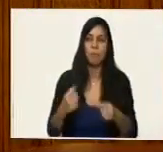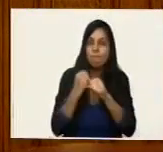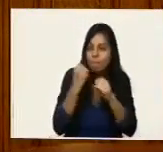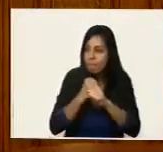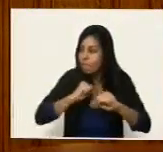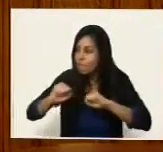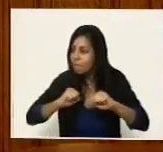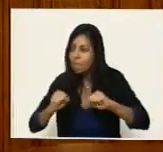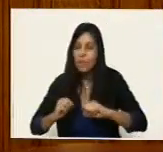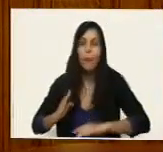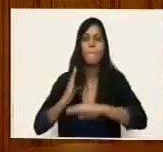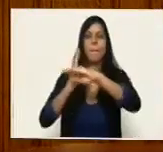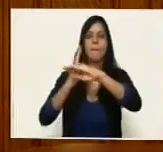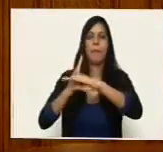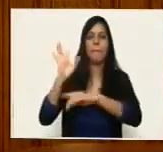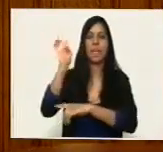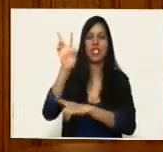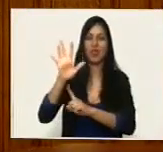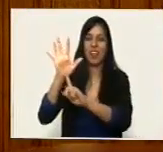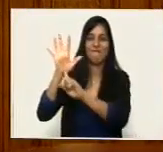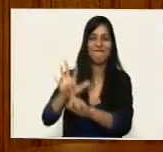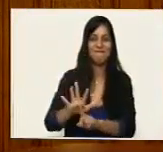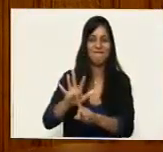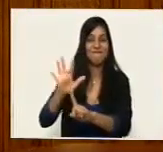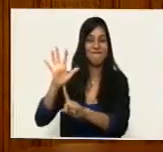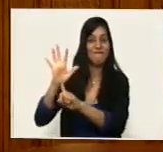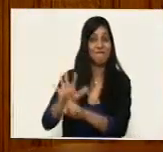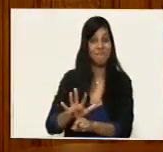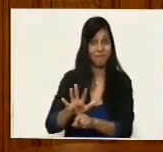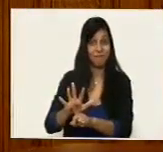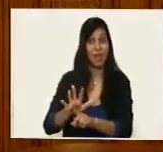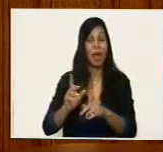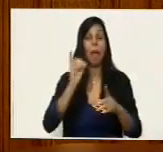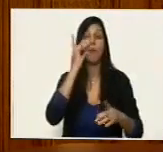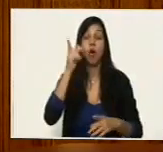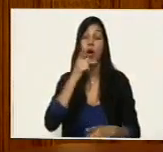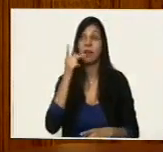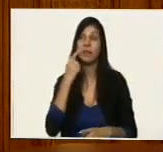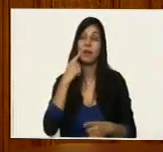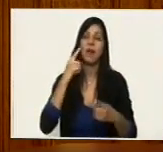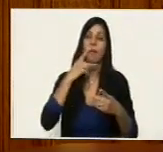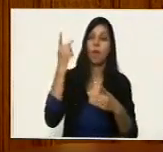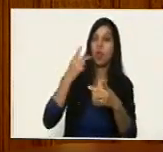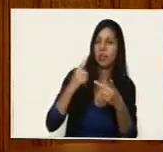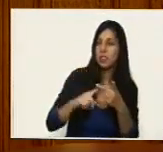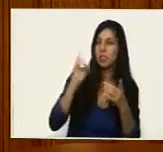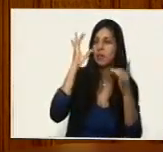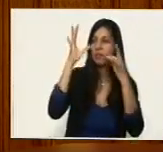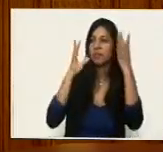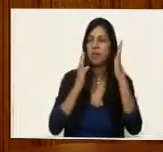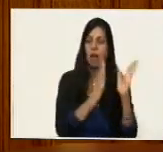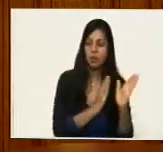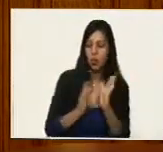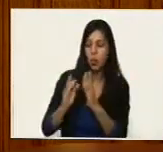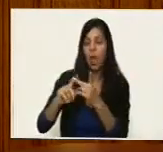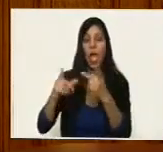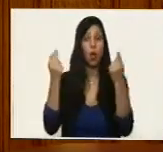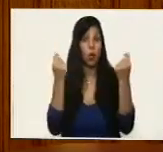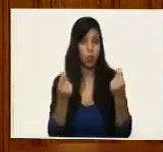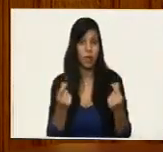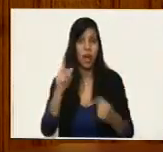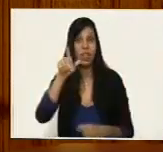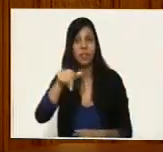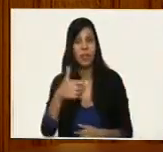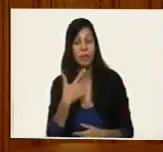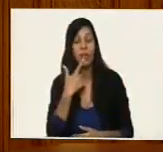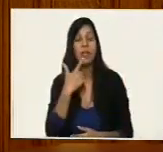bloqueo, seguir trabajando las agresiones en el orden político, en el orden diplomático, en el orden económico, e incluso